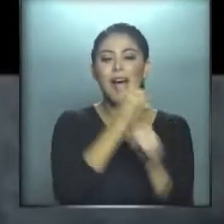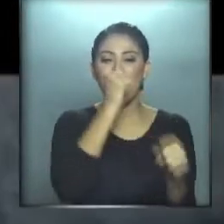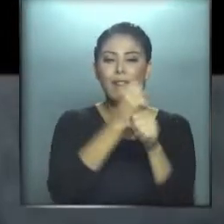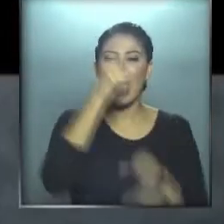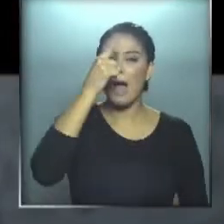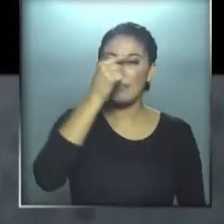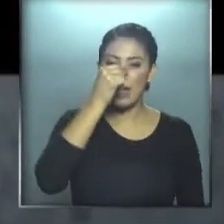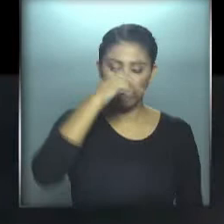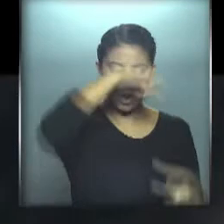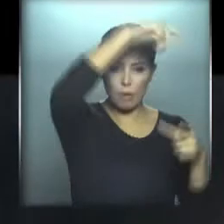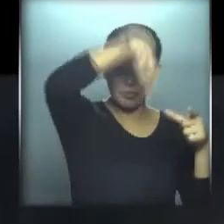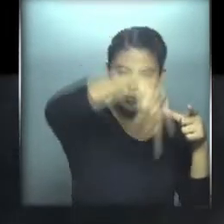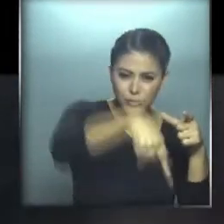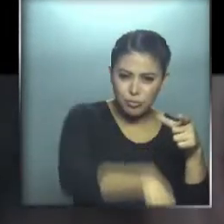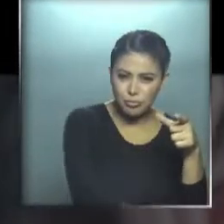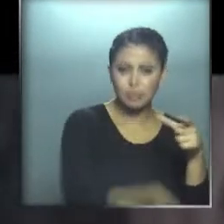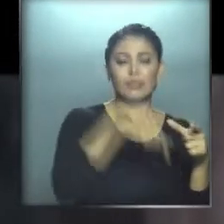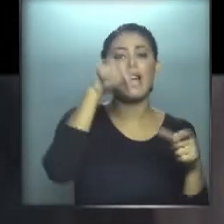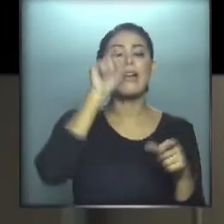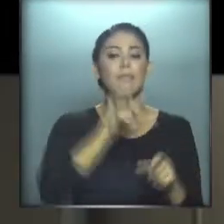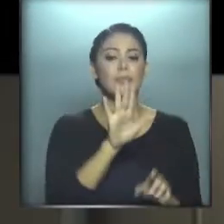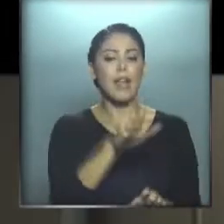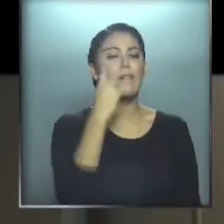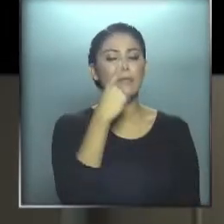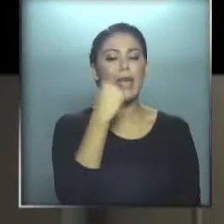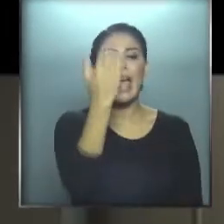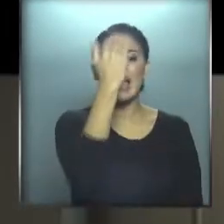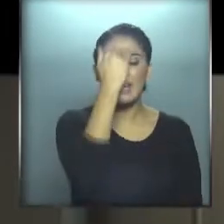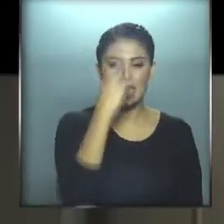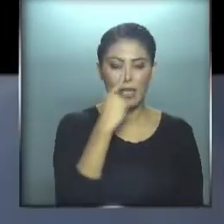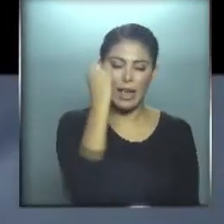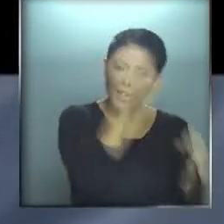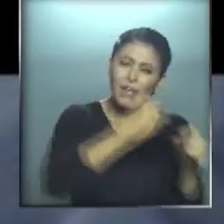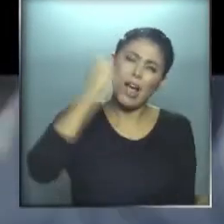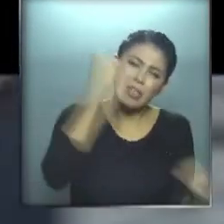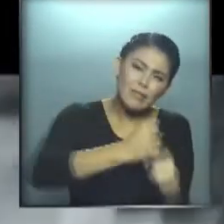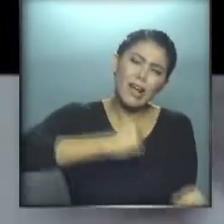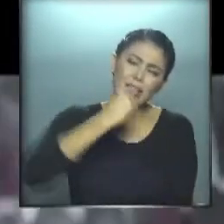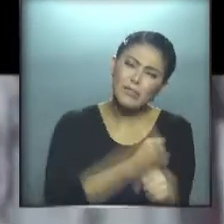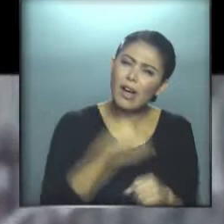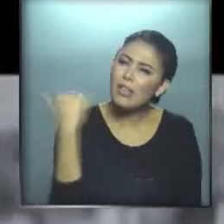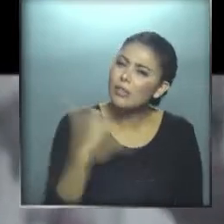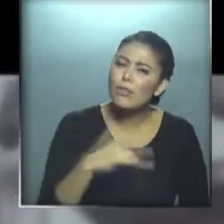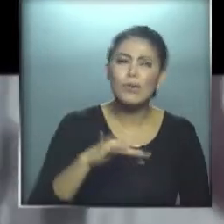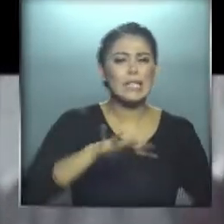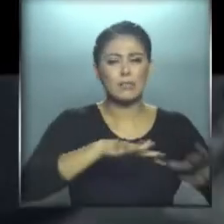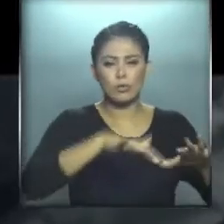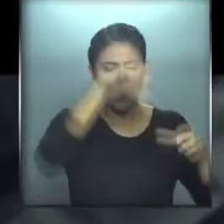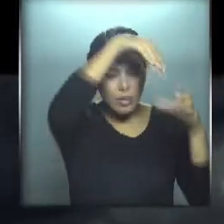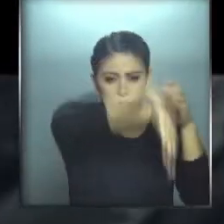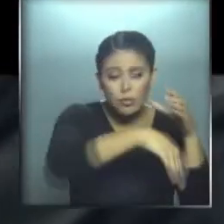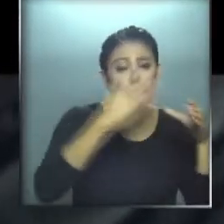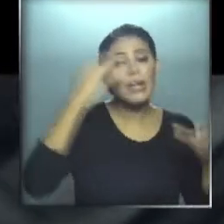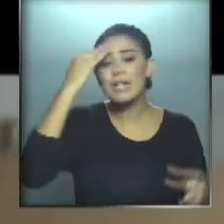petroleros encargados de hacer las perforaciones en el terreno. Él vive 15 días de trabajo pesado en un clima hostil en el pozo y